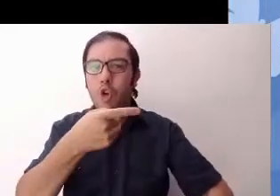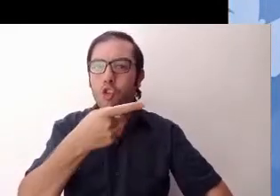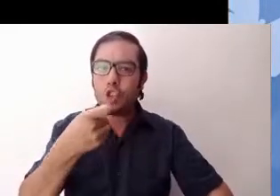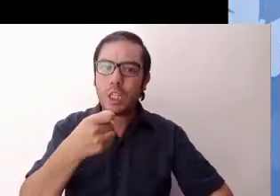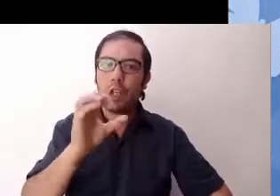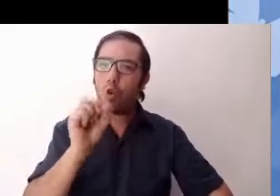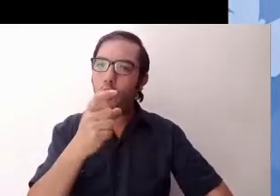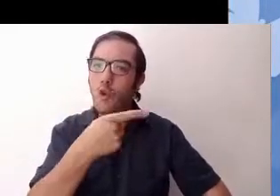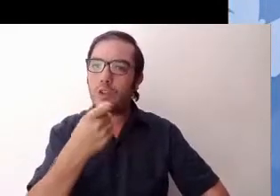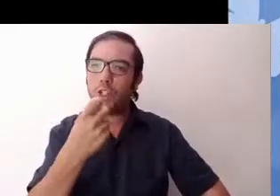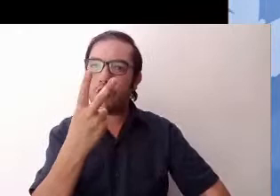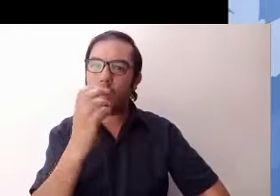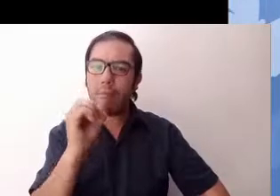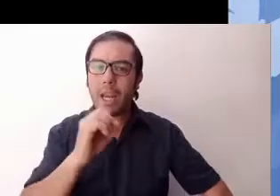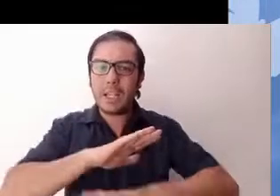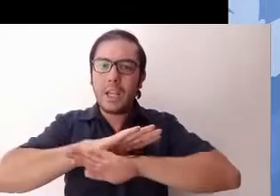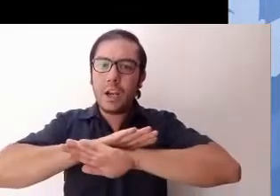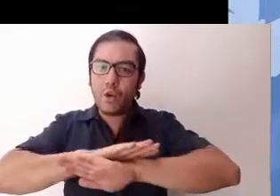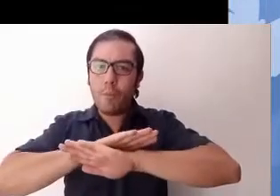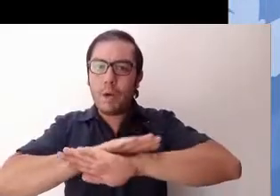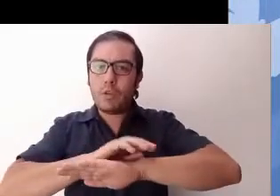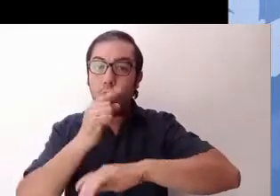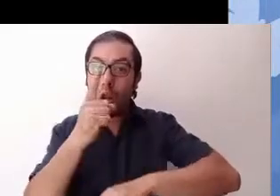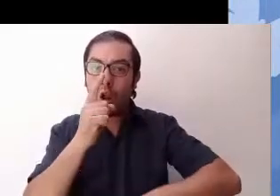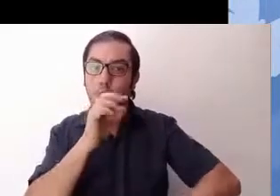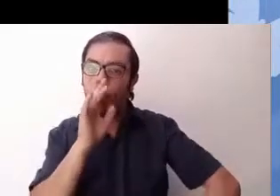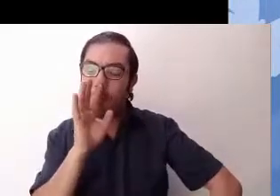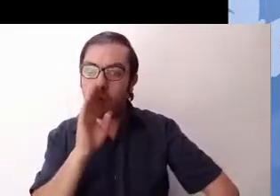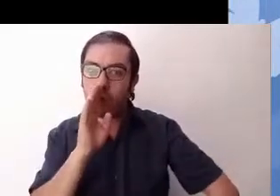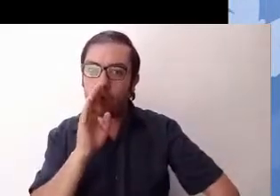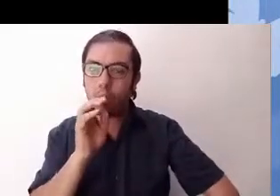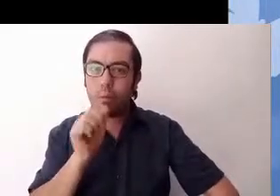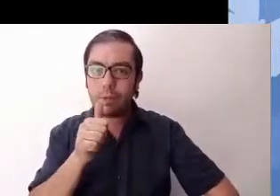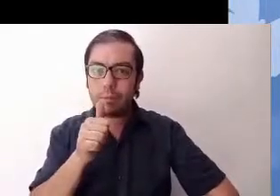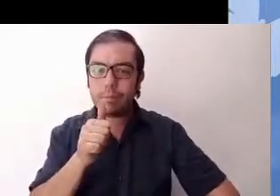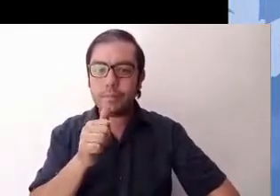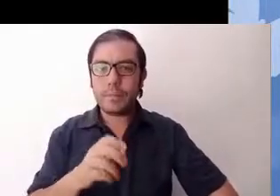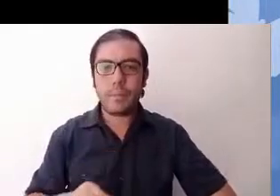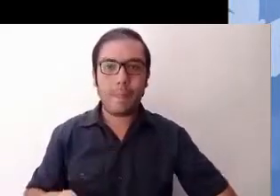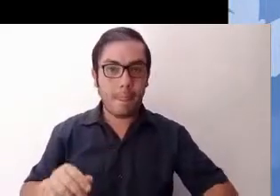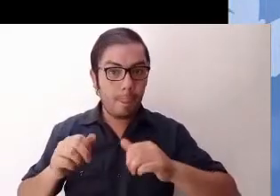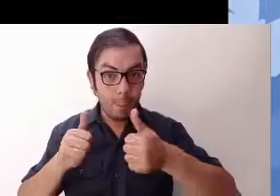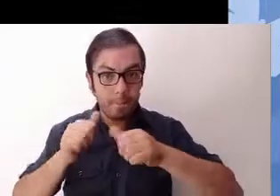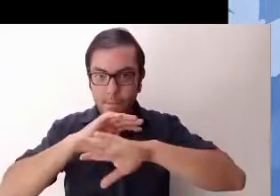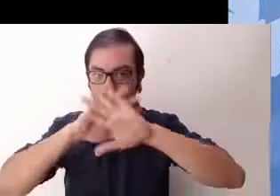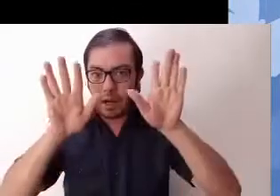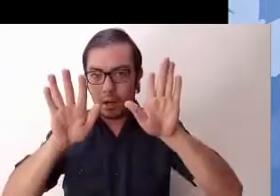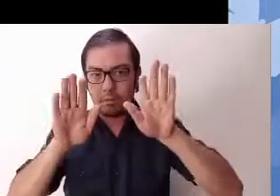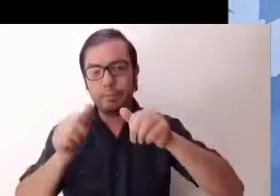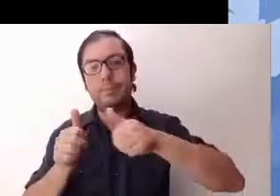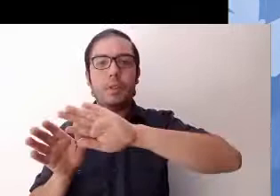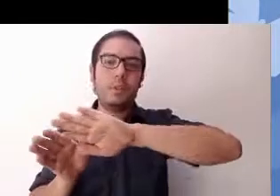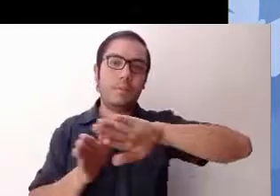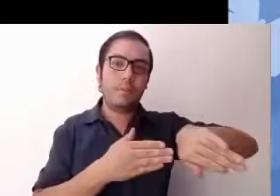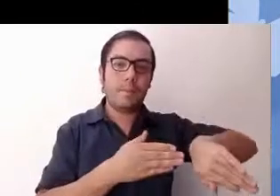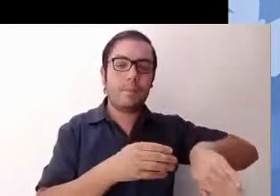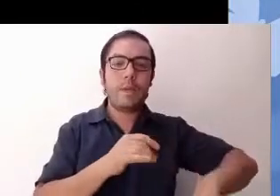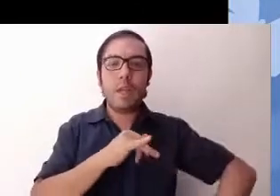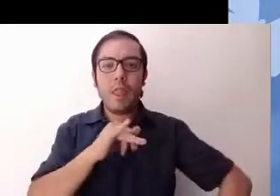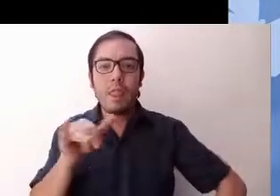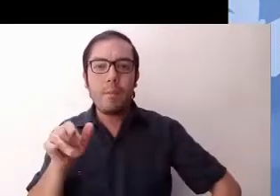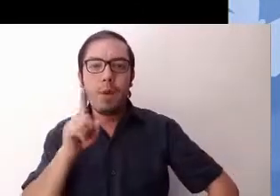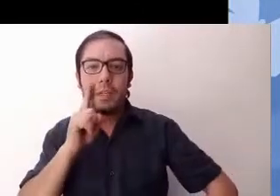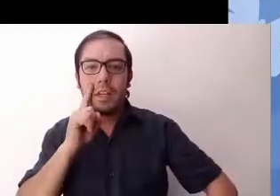Luego tenemos las heridas. Tenemos que saber que herida se define como la pérdida de la continuidad de la piel, que